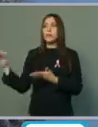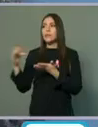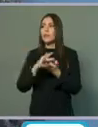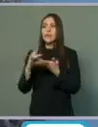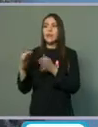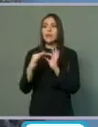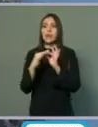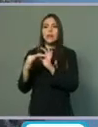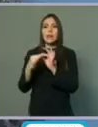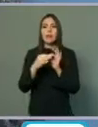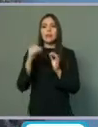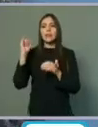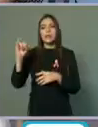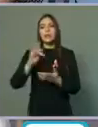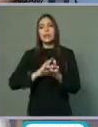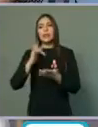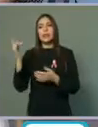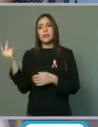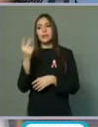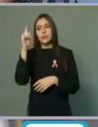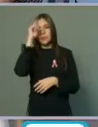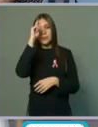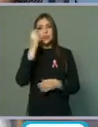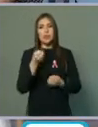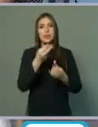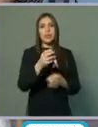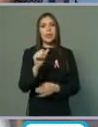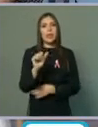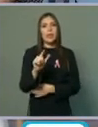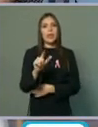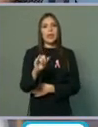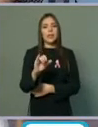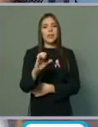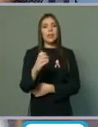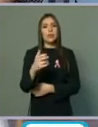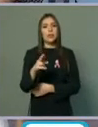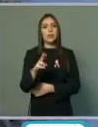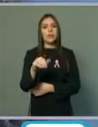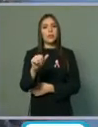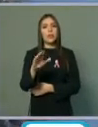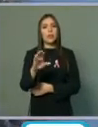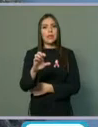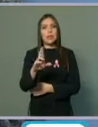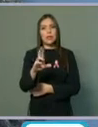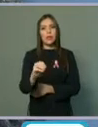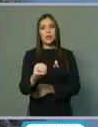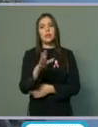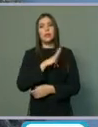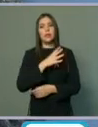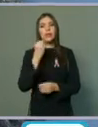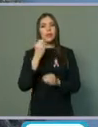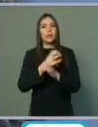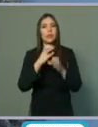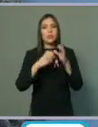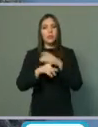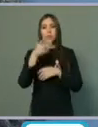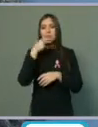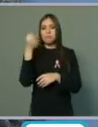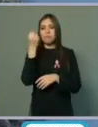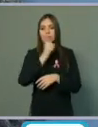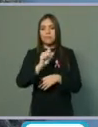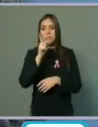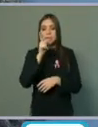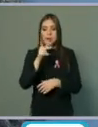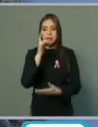logradas de Pedro Páramo fue también por consejo de Ali Chumacero. Entonces, era un hombre muy sensible a las letras, a la palabra, al significado, y